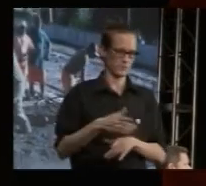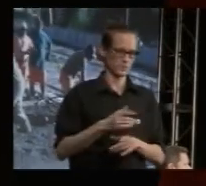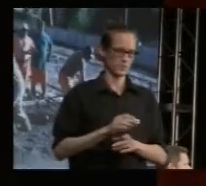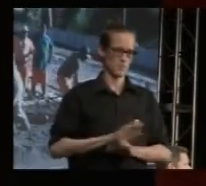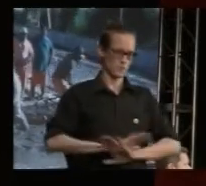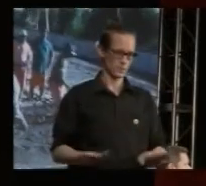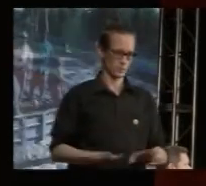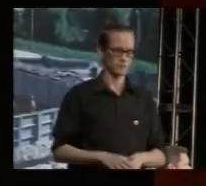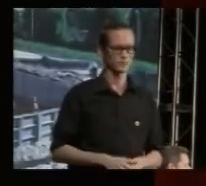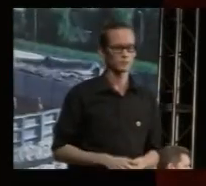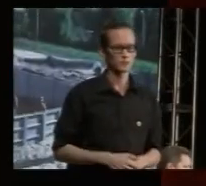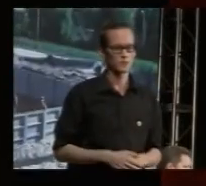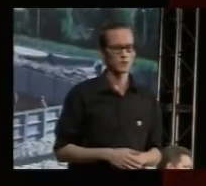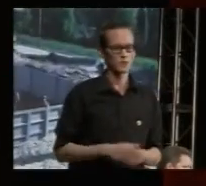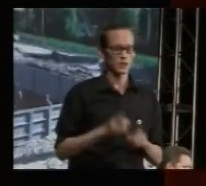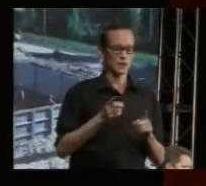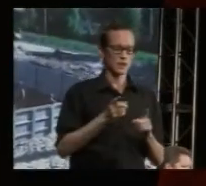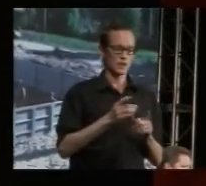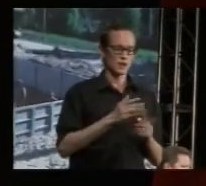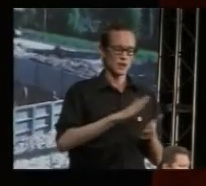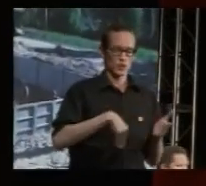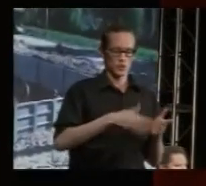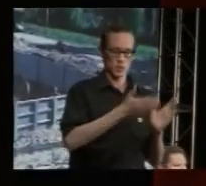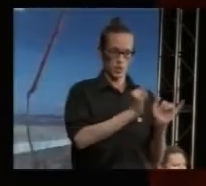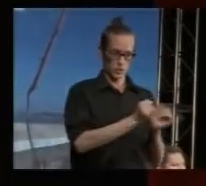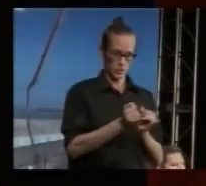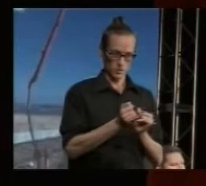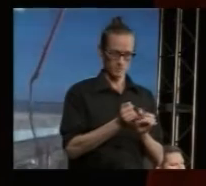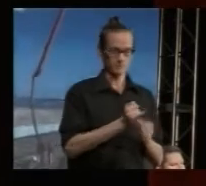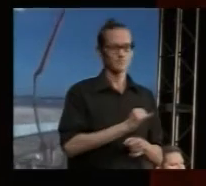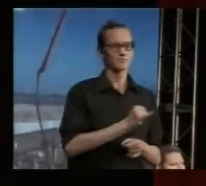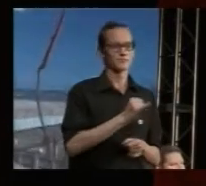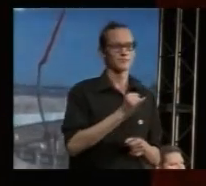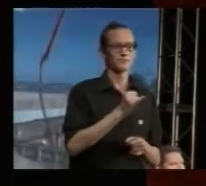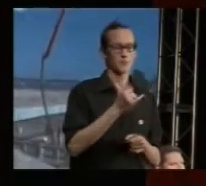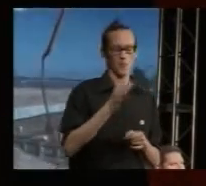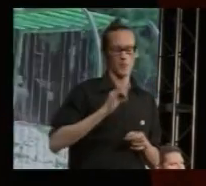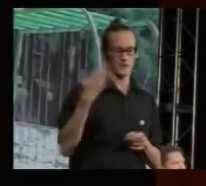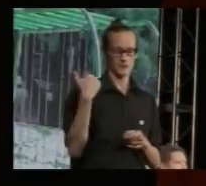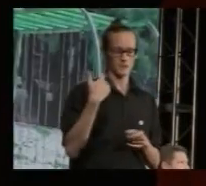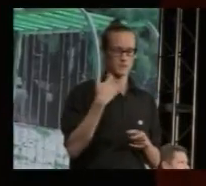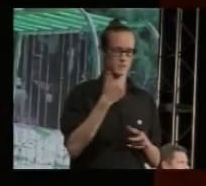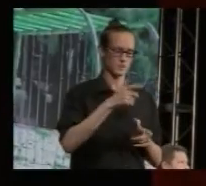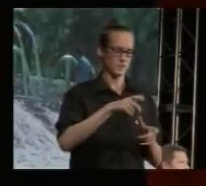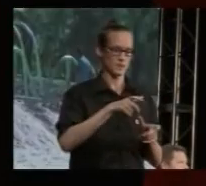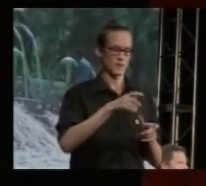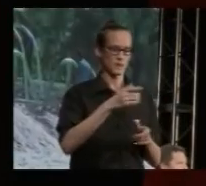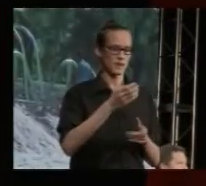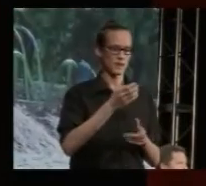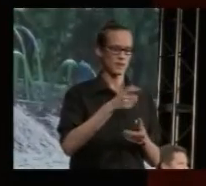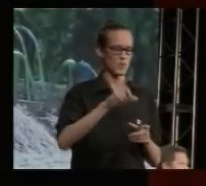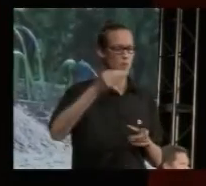orgullo que el año pasado implementamos para los jóvenes paranaenses y estudiantes el boleto gratuito y universal.